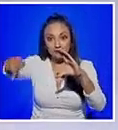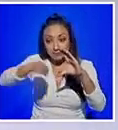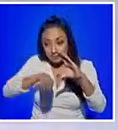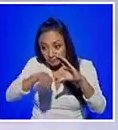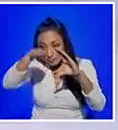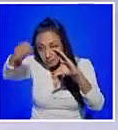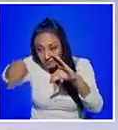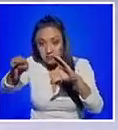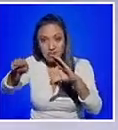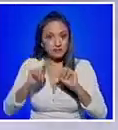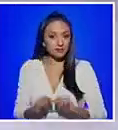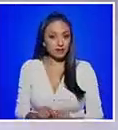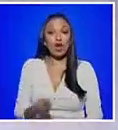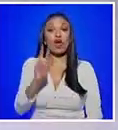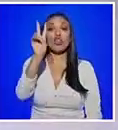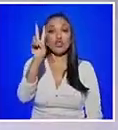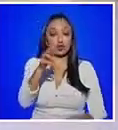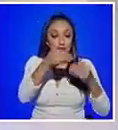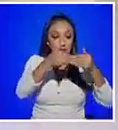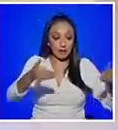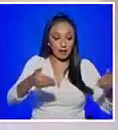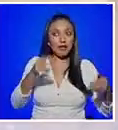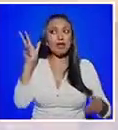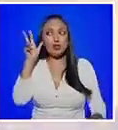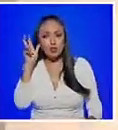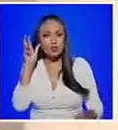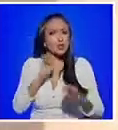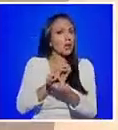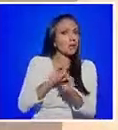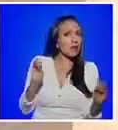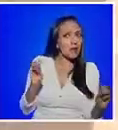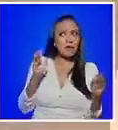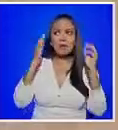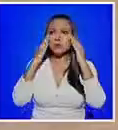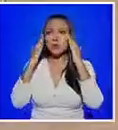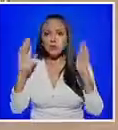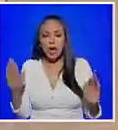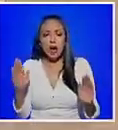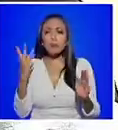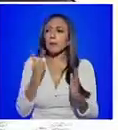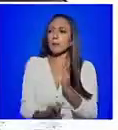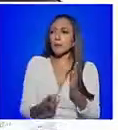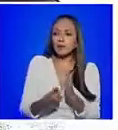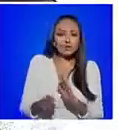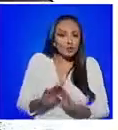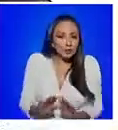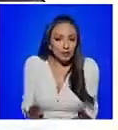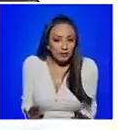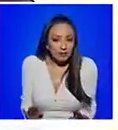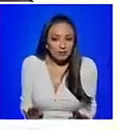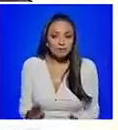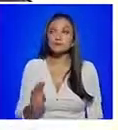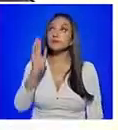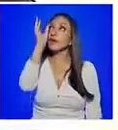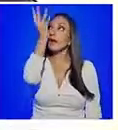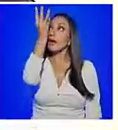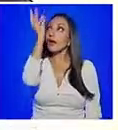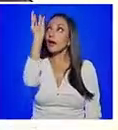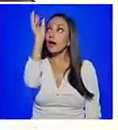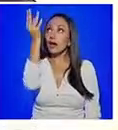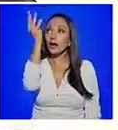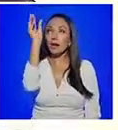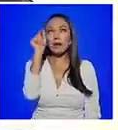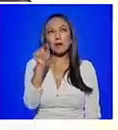establecimiento. Perforaron las dos paredes. Nadie escuchó, nadie supo qué pasó. Las cámaras máximo